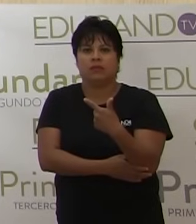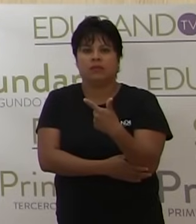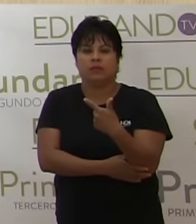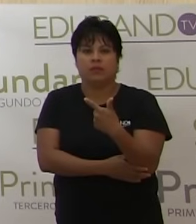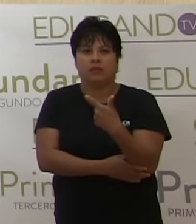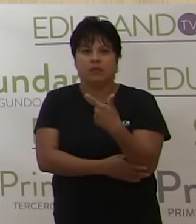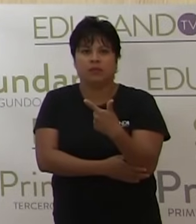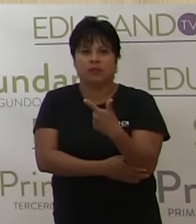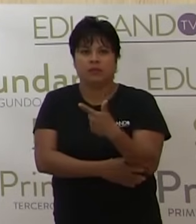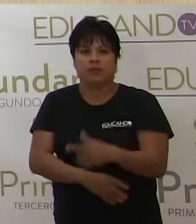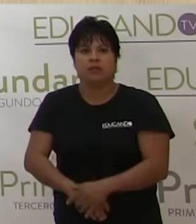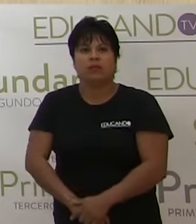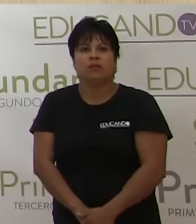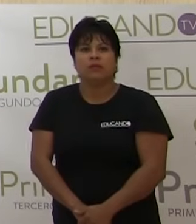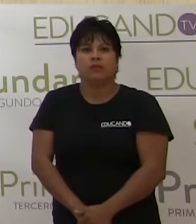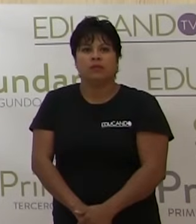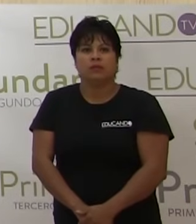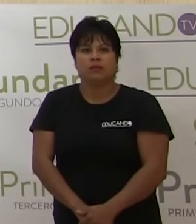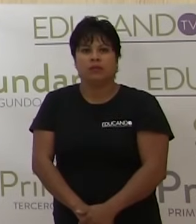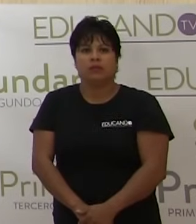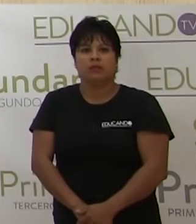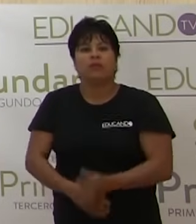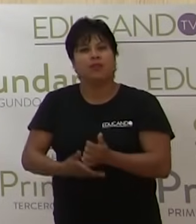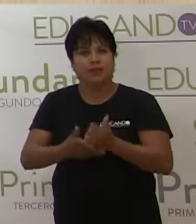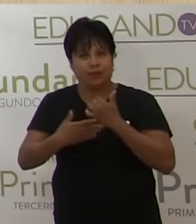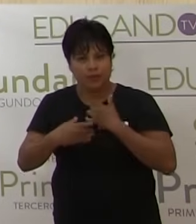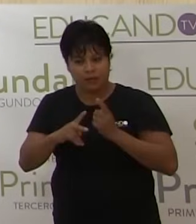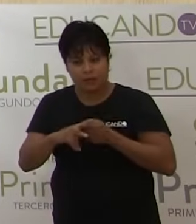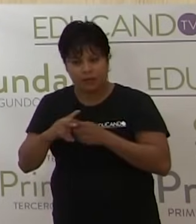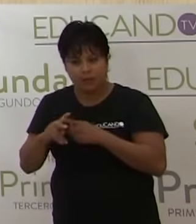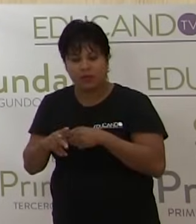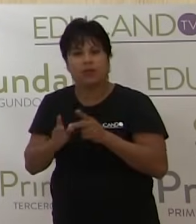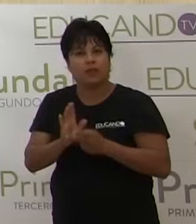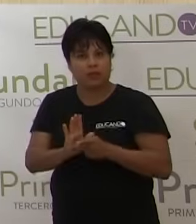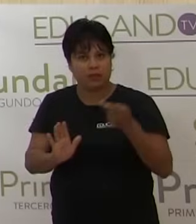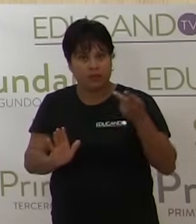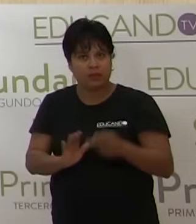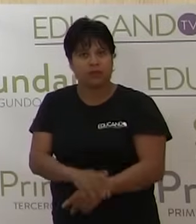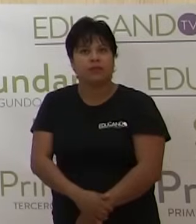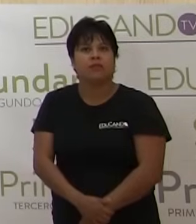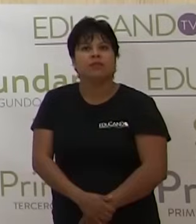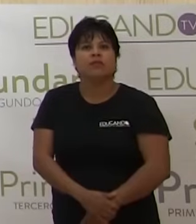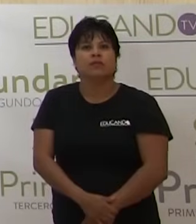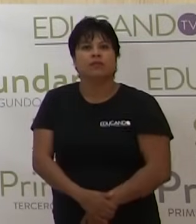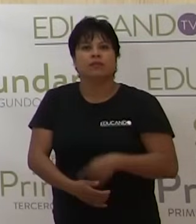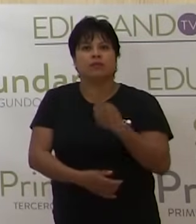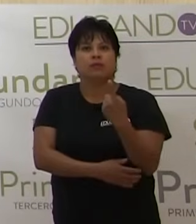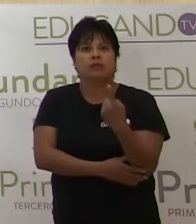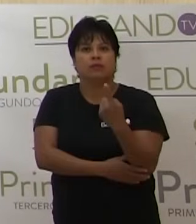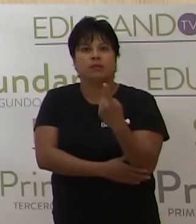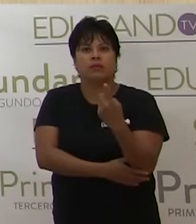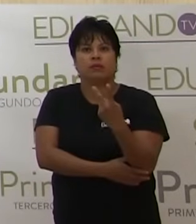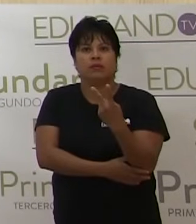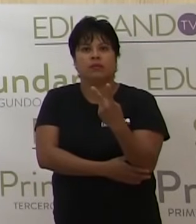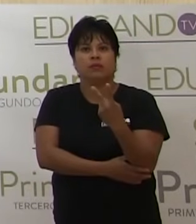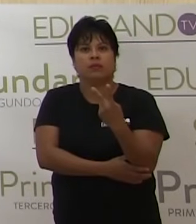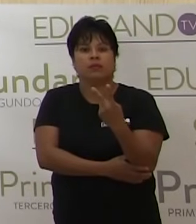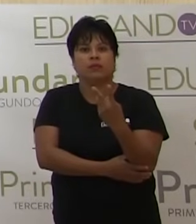y siete ayúdame a contarlos nuevamente 1